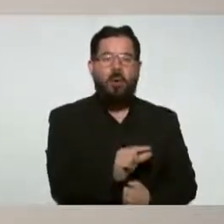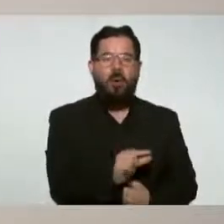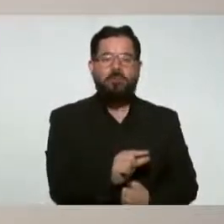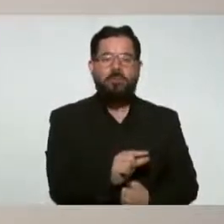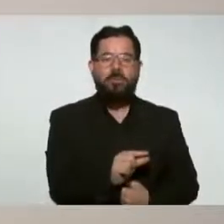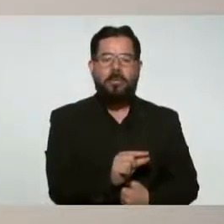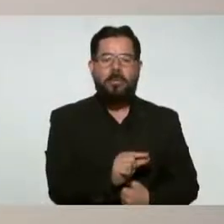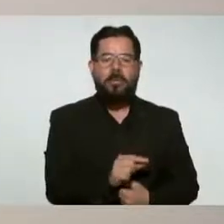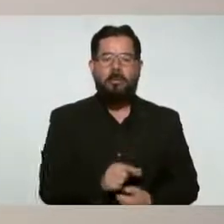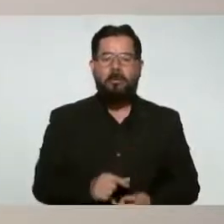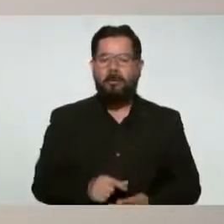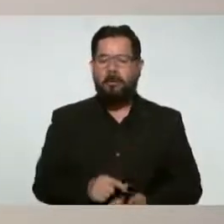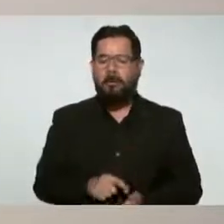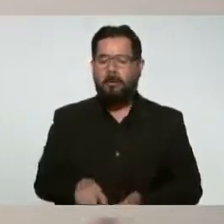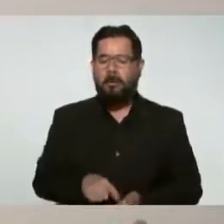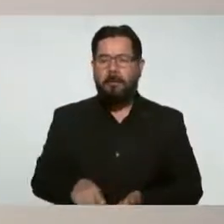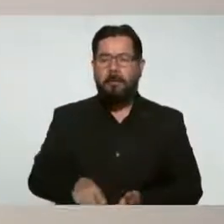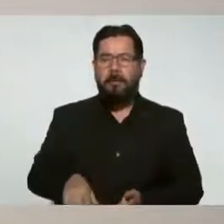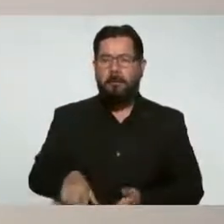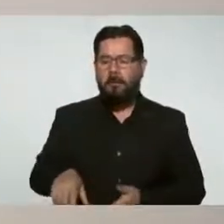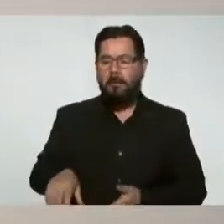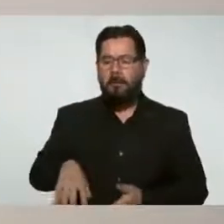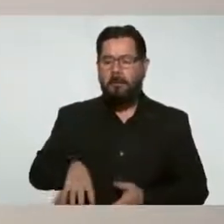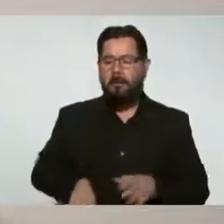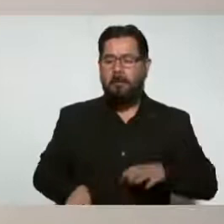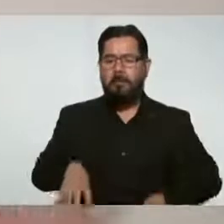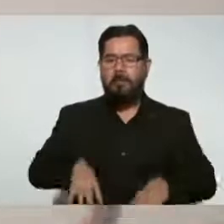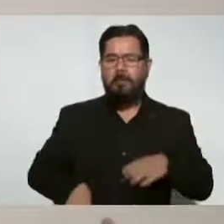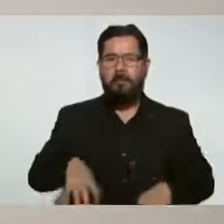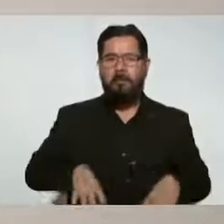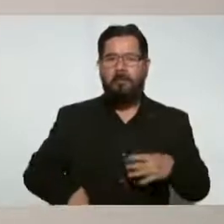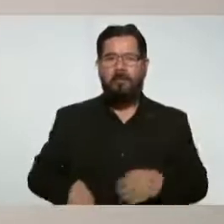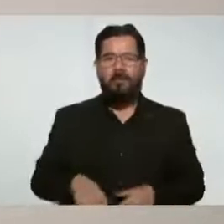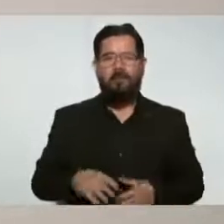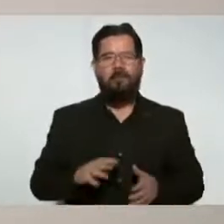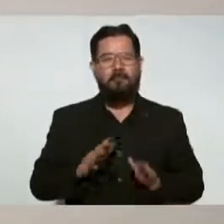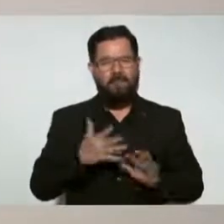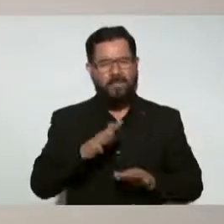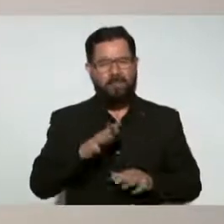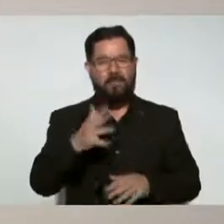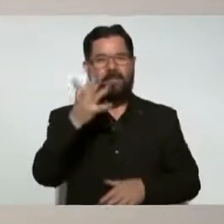compras, cuando mucho 10 empresas